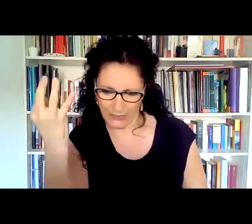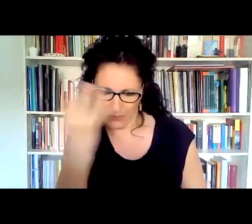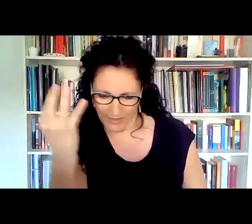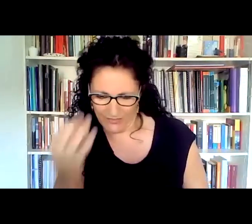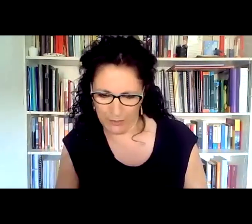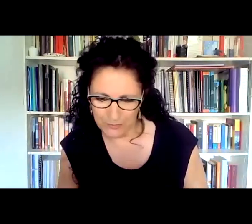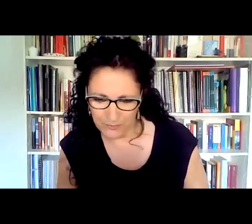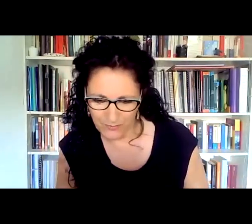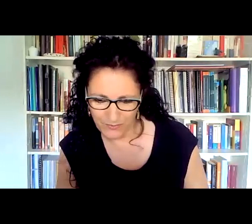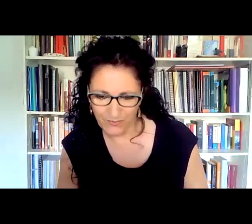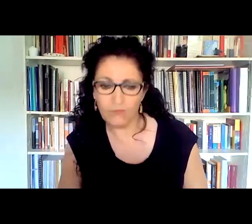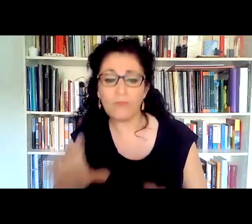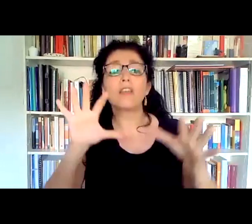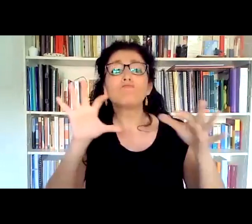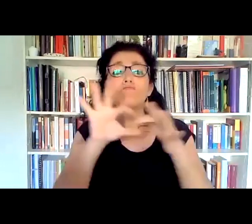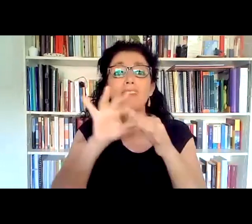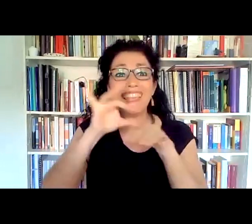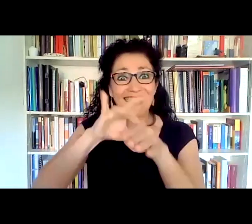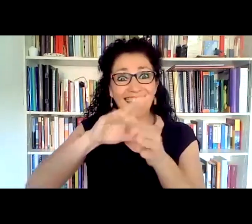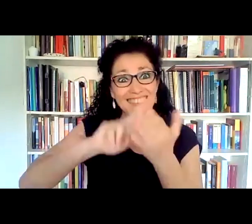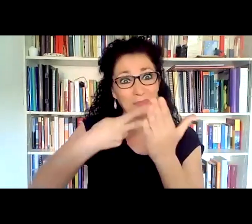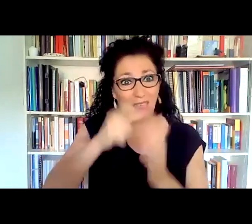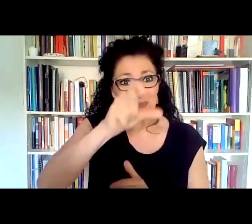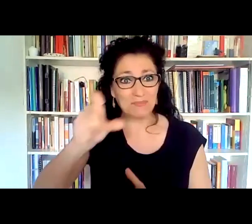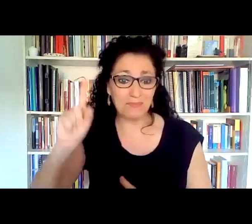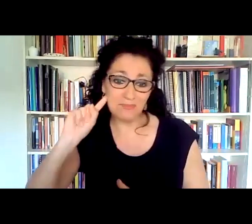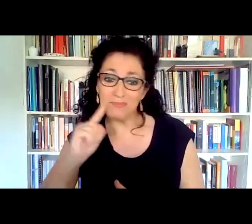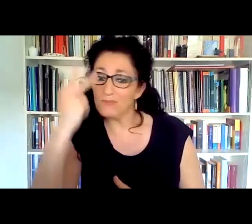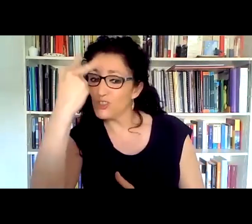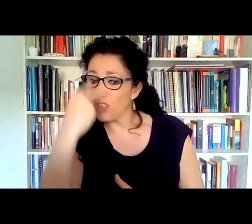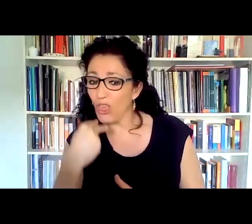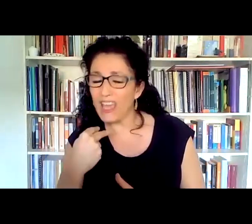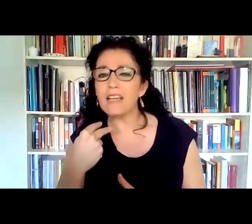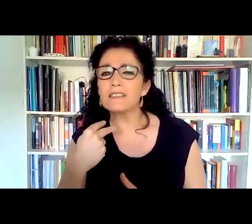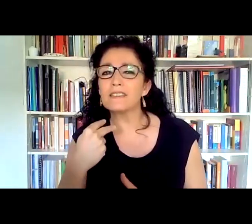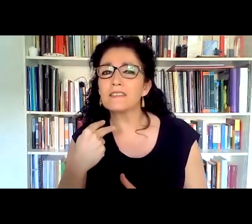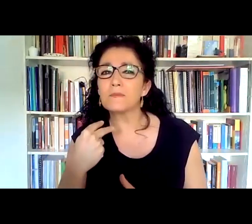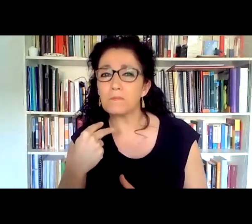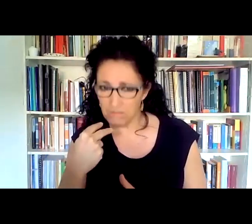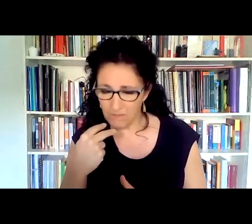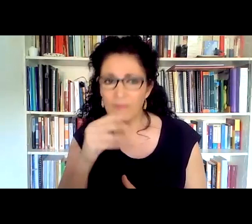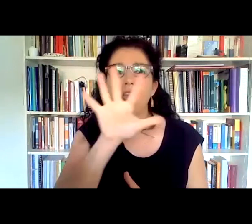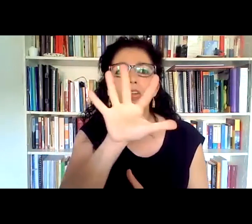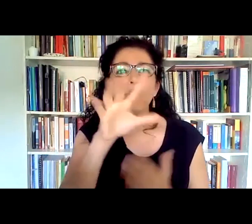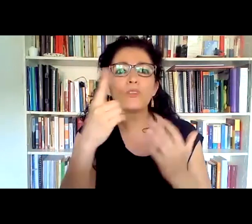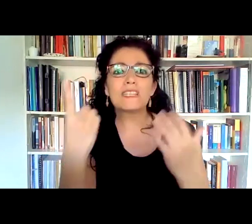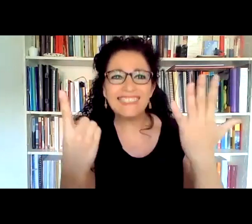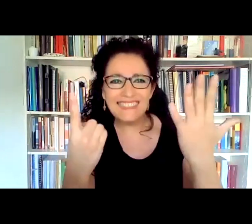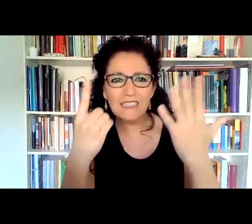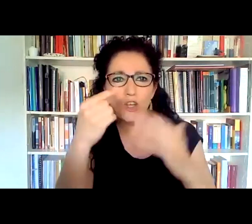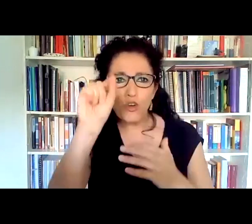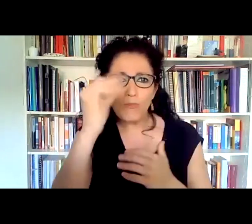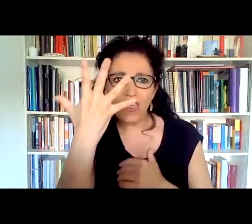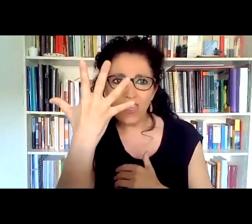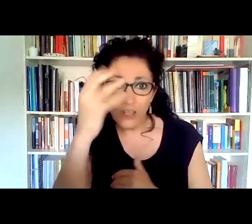de estos profesionales tiene que ser formación universitaria, y en relación con los guías intérpretes